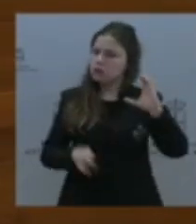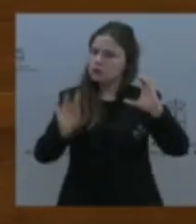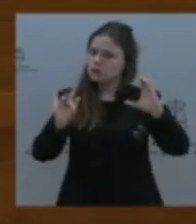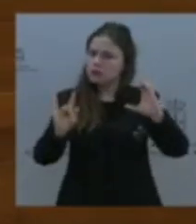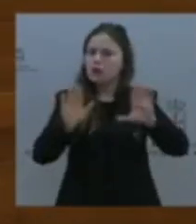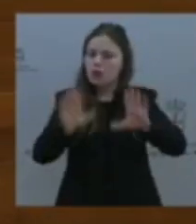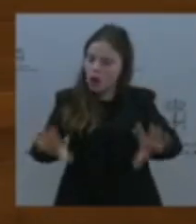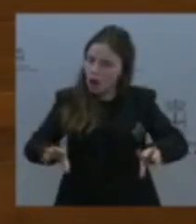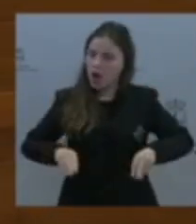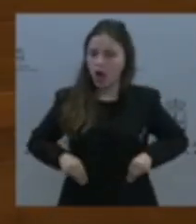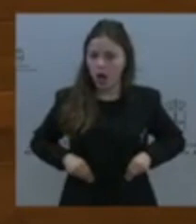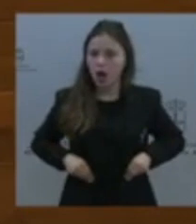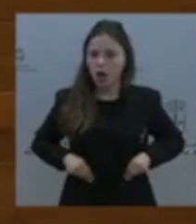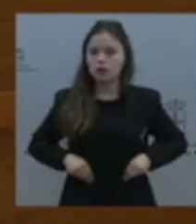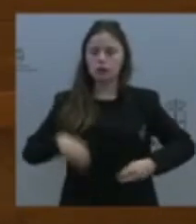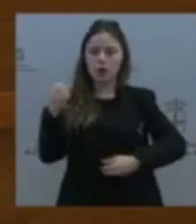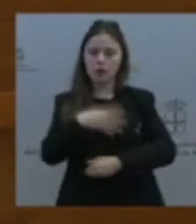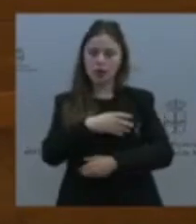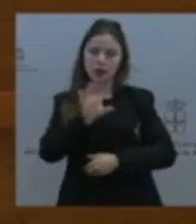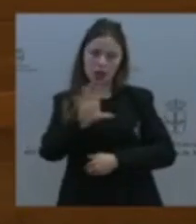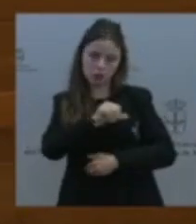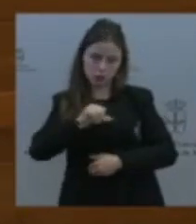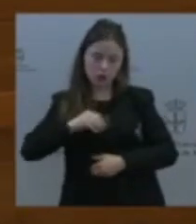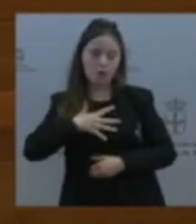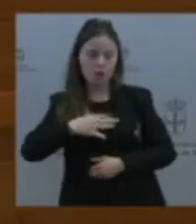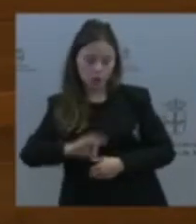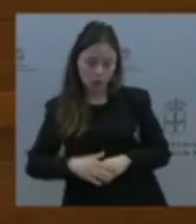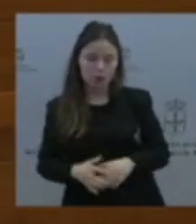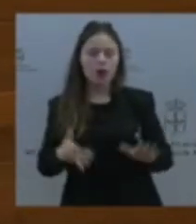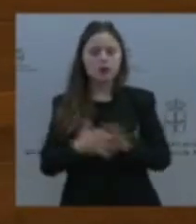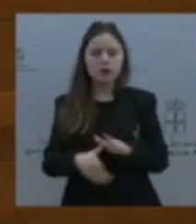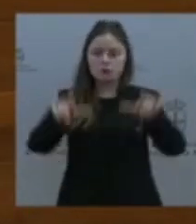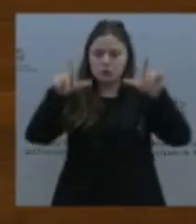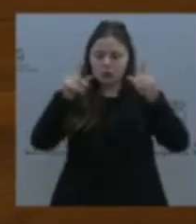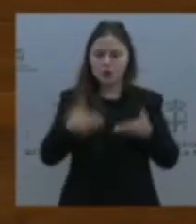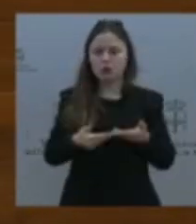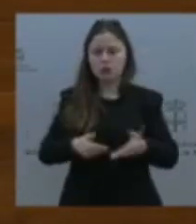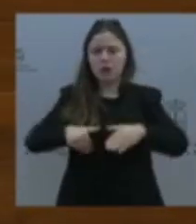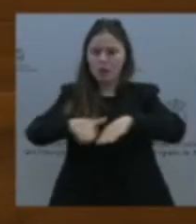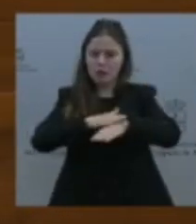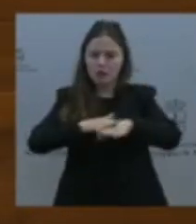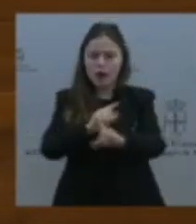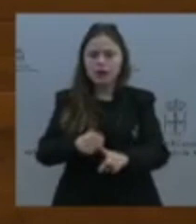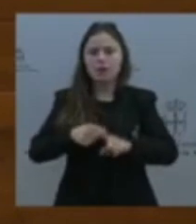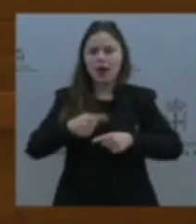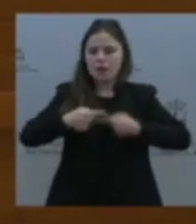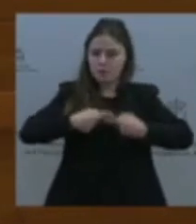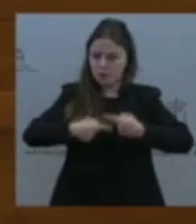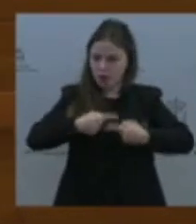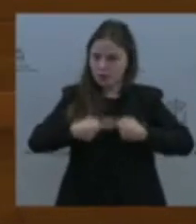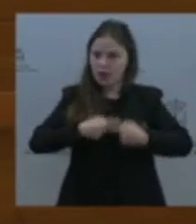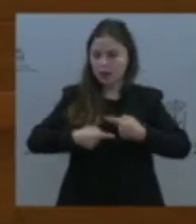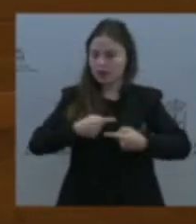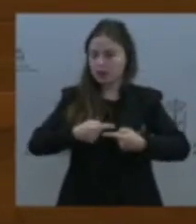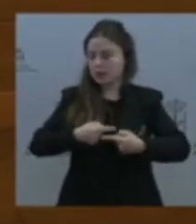autonómicas. Representarían una ayuda fundamental para que miles de familias asturianas en situación de